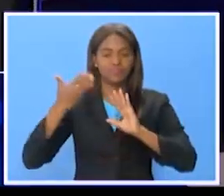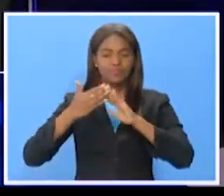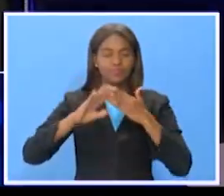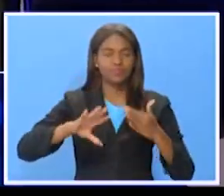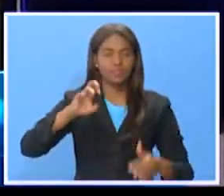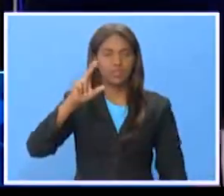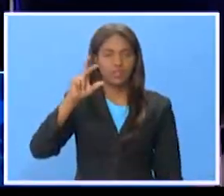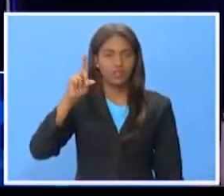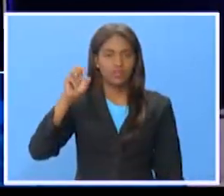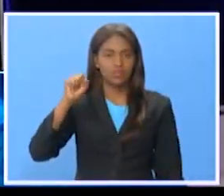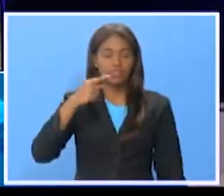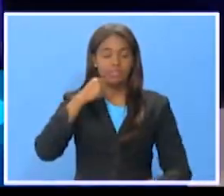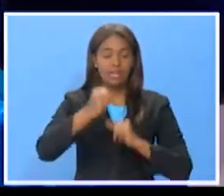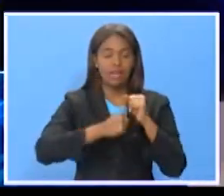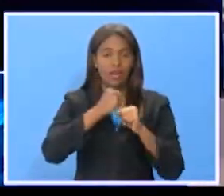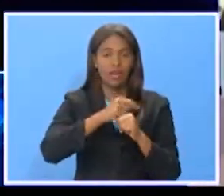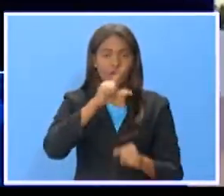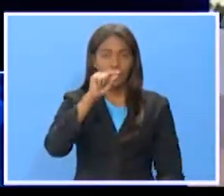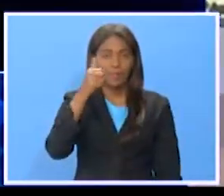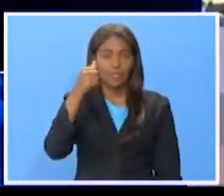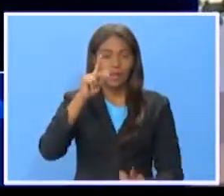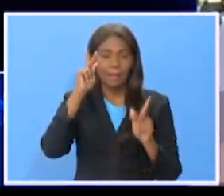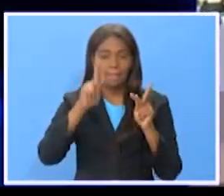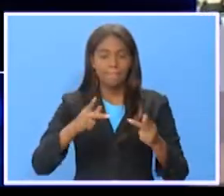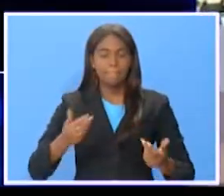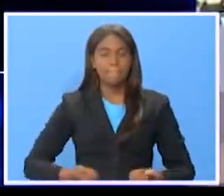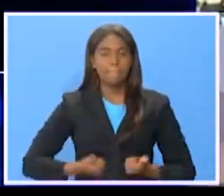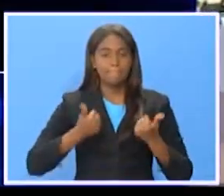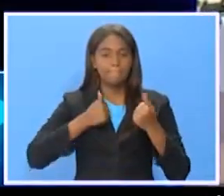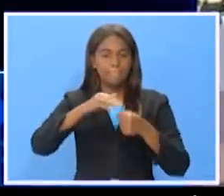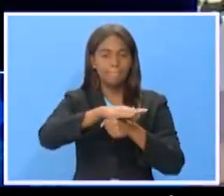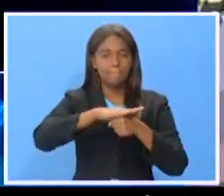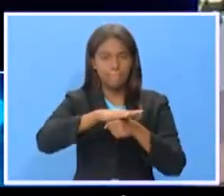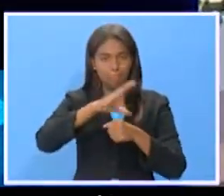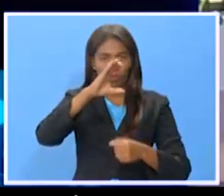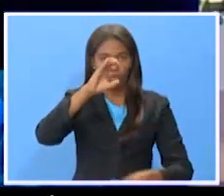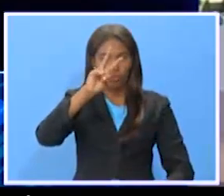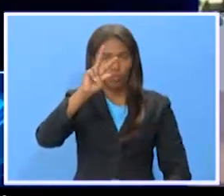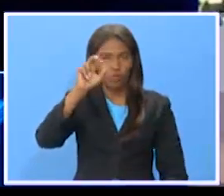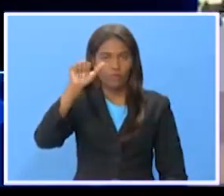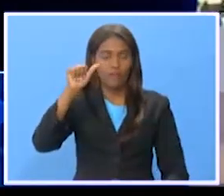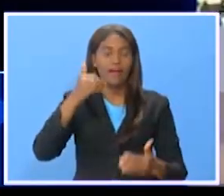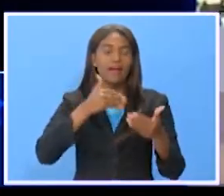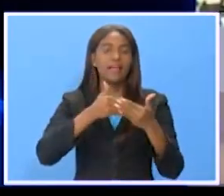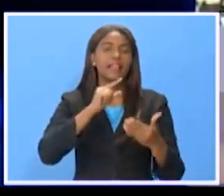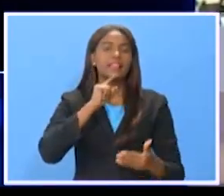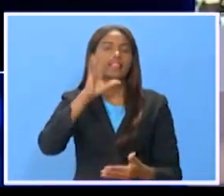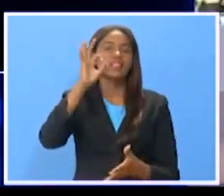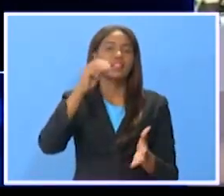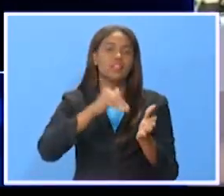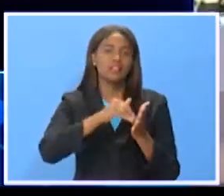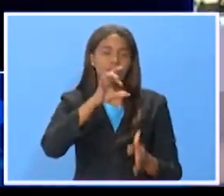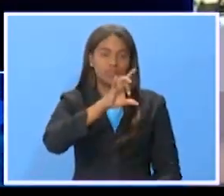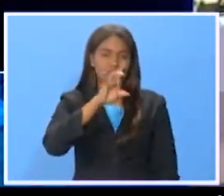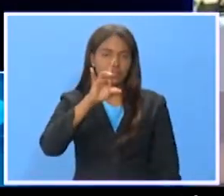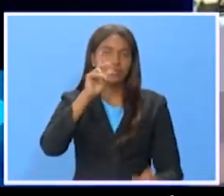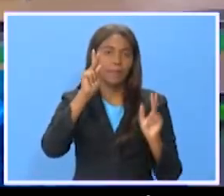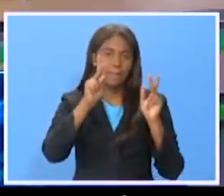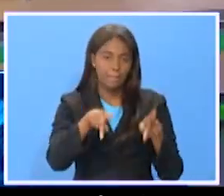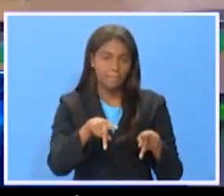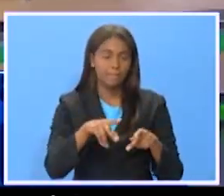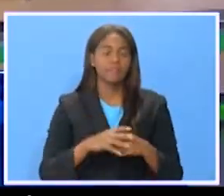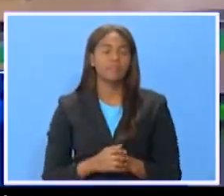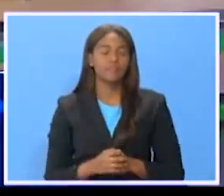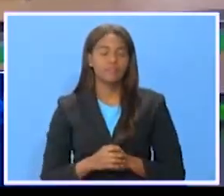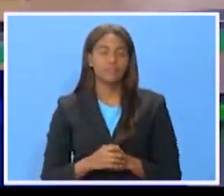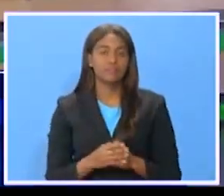que en el 2010 la cantidad de habitantes en el distrito municipal La Cuaba era aproximadamente de 9.800 personas. El